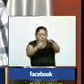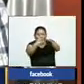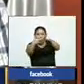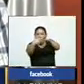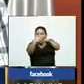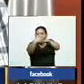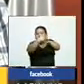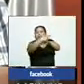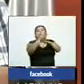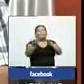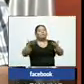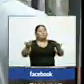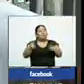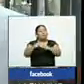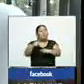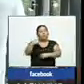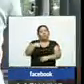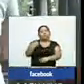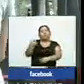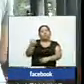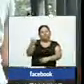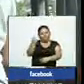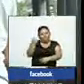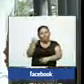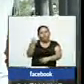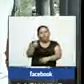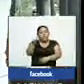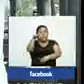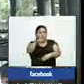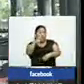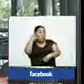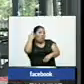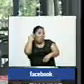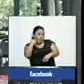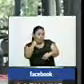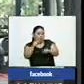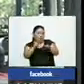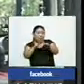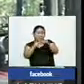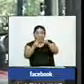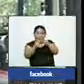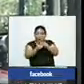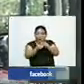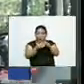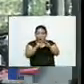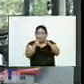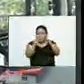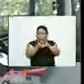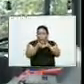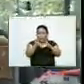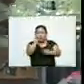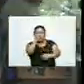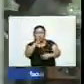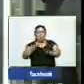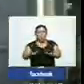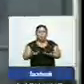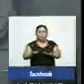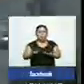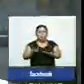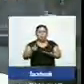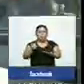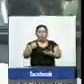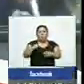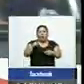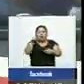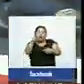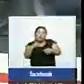debo de entender que este muchacho o la persona que se hace pasar por bandas